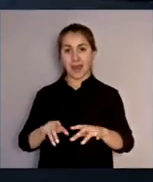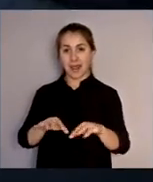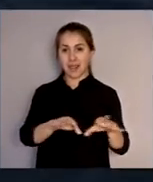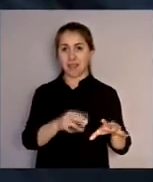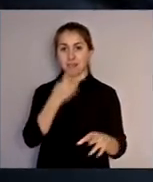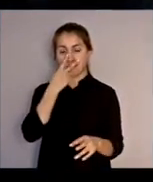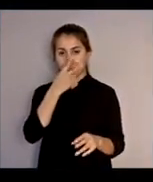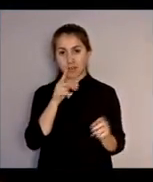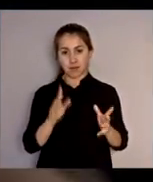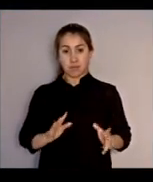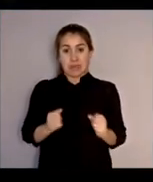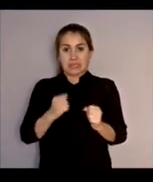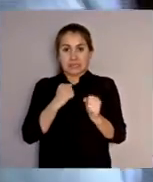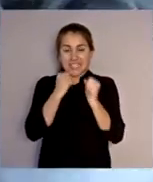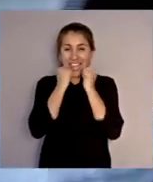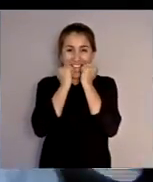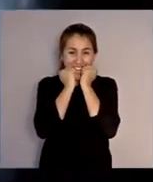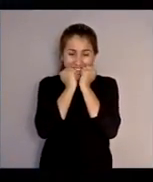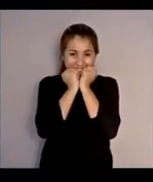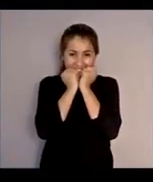Mira cómo son los cortes.